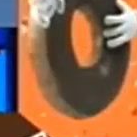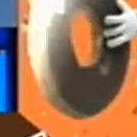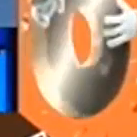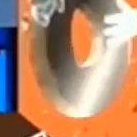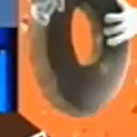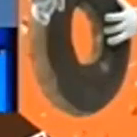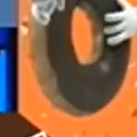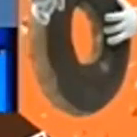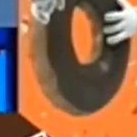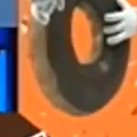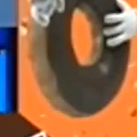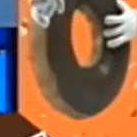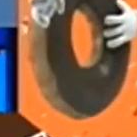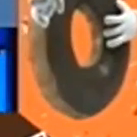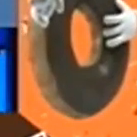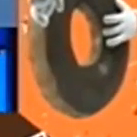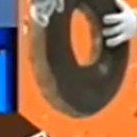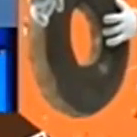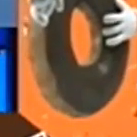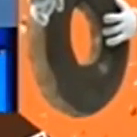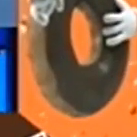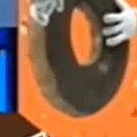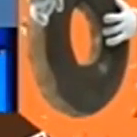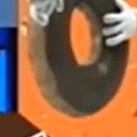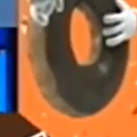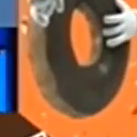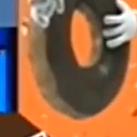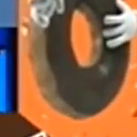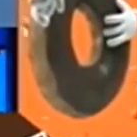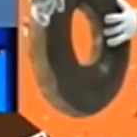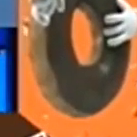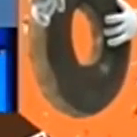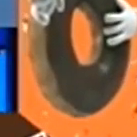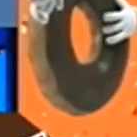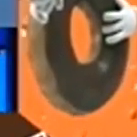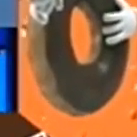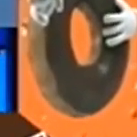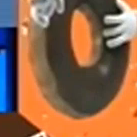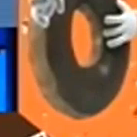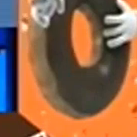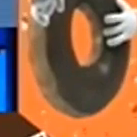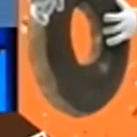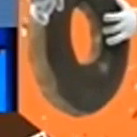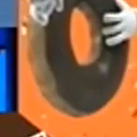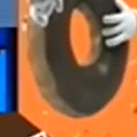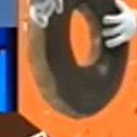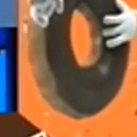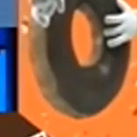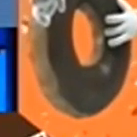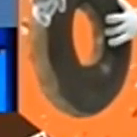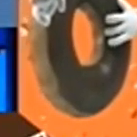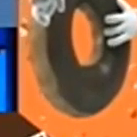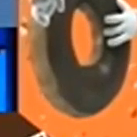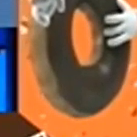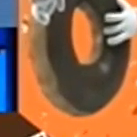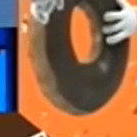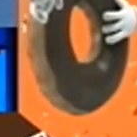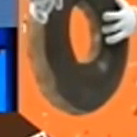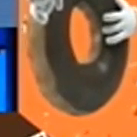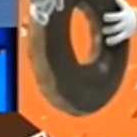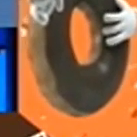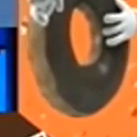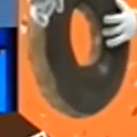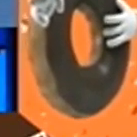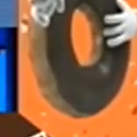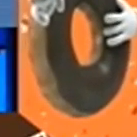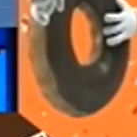correr se ha dicho, porque en Mr. Donuts todas las donas tradicionales y rellenas están al 2x1. Corre Mr. Donuts en la carrera donde